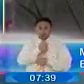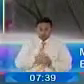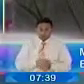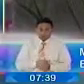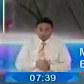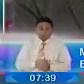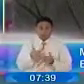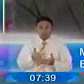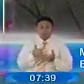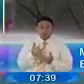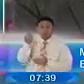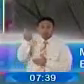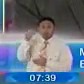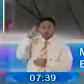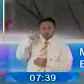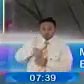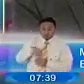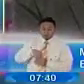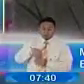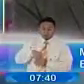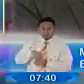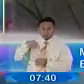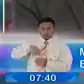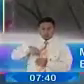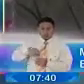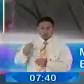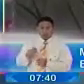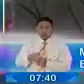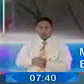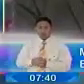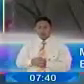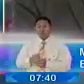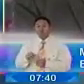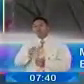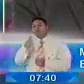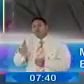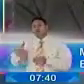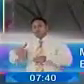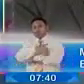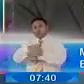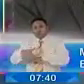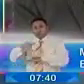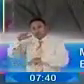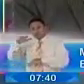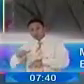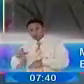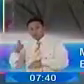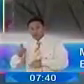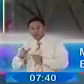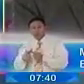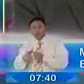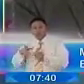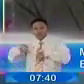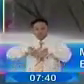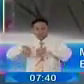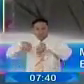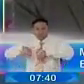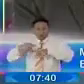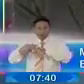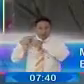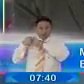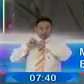nos permite ahorrar recursos y esos recursos destinarlos a aquellas vías que son de menor tráfico, pero que son de